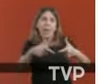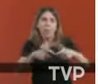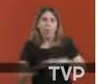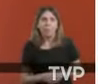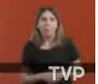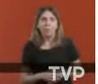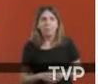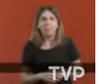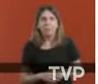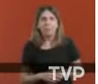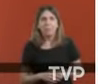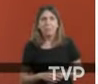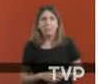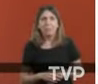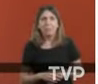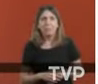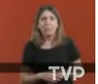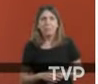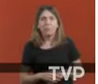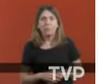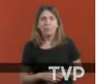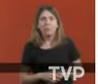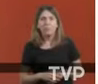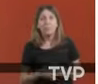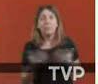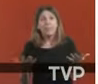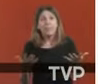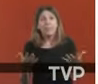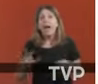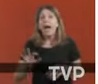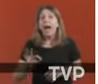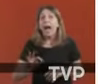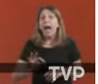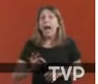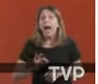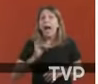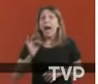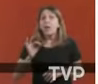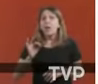En el año en